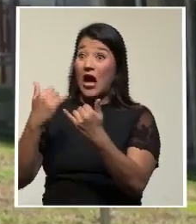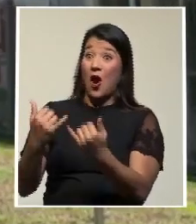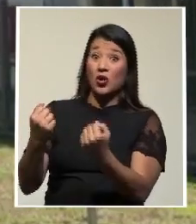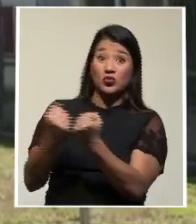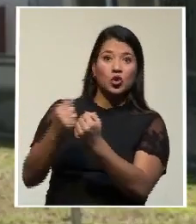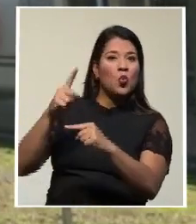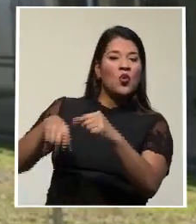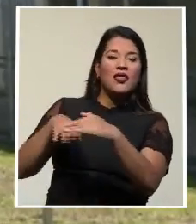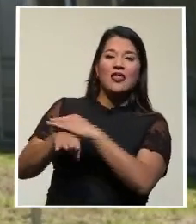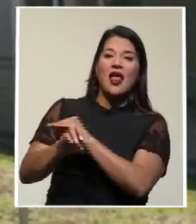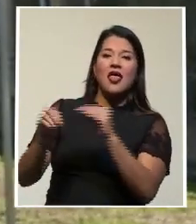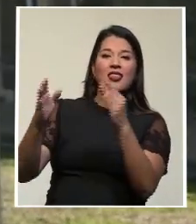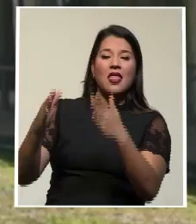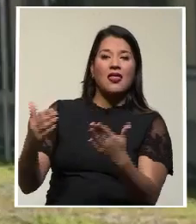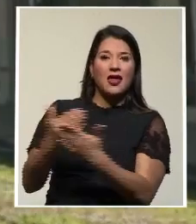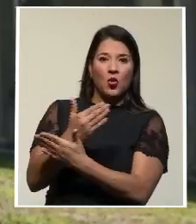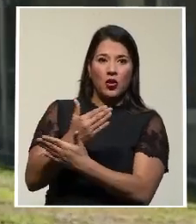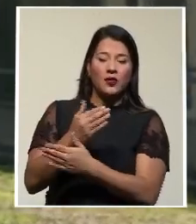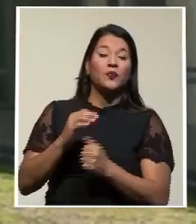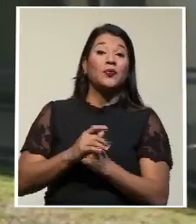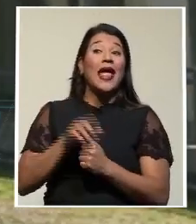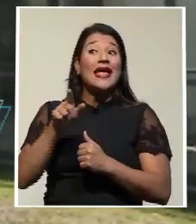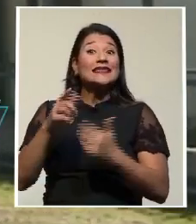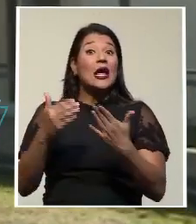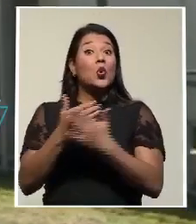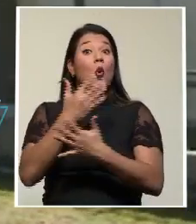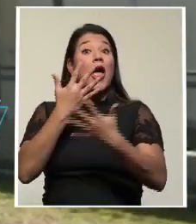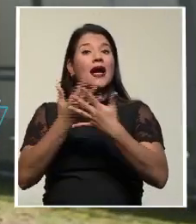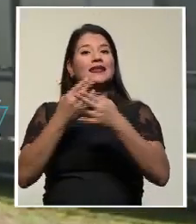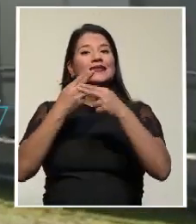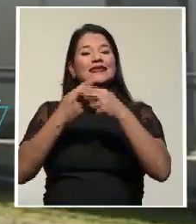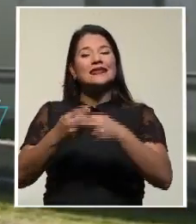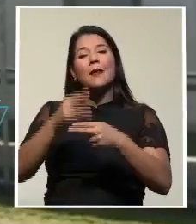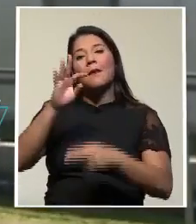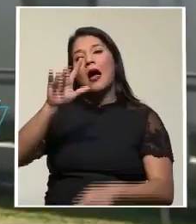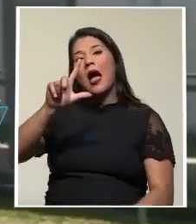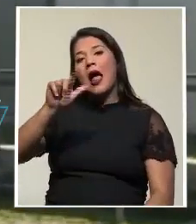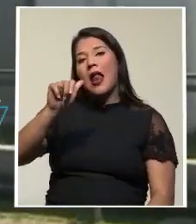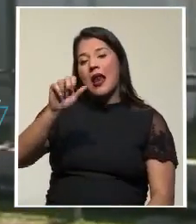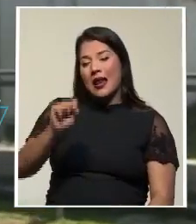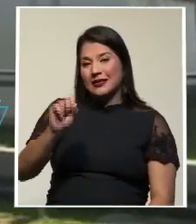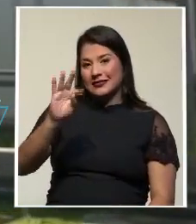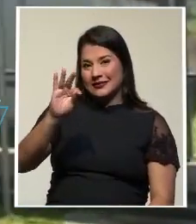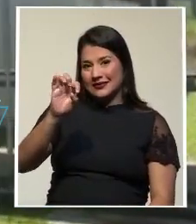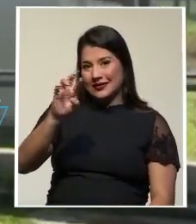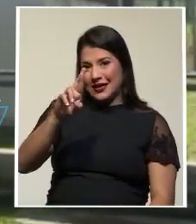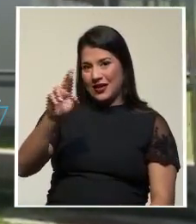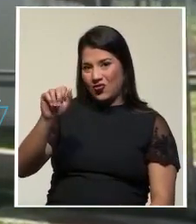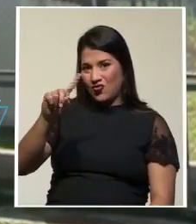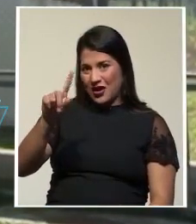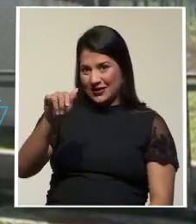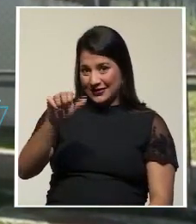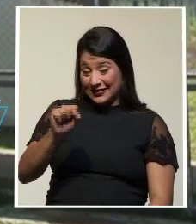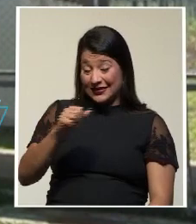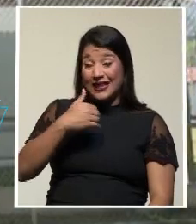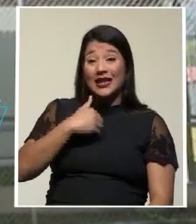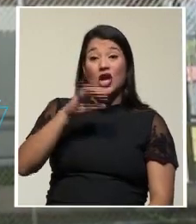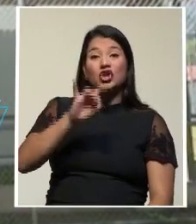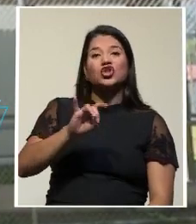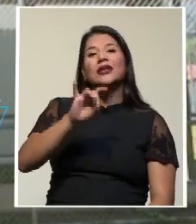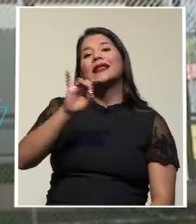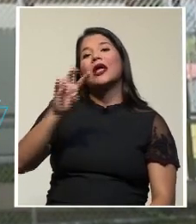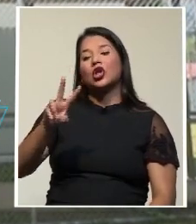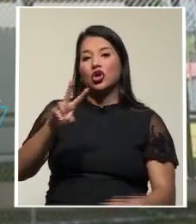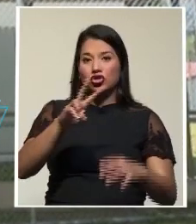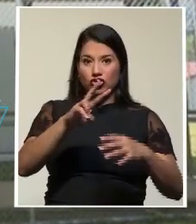Esta es la nueva cárcel llamada Las Terrazas. Es un centro penitenciario de 82 estructuras que se ubica en un espacio de 3 hectáreas